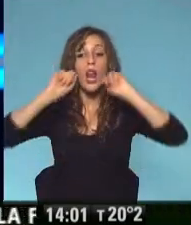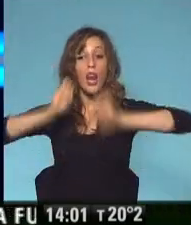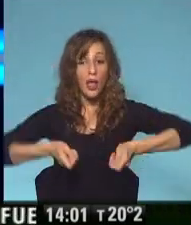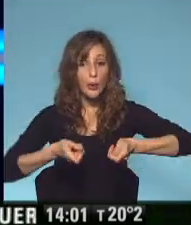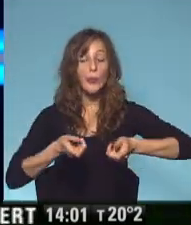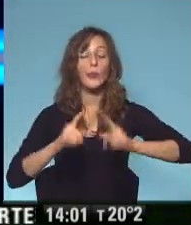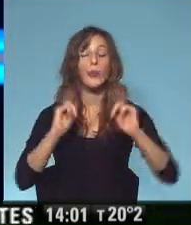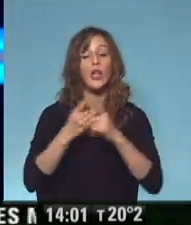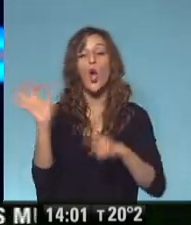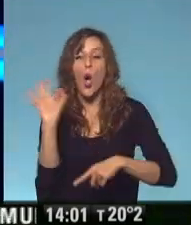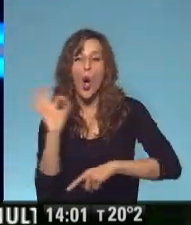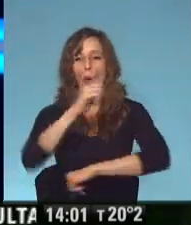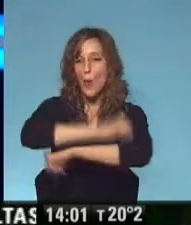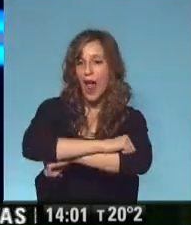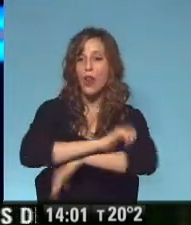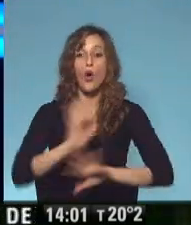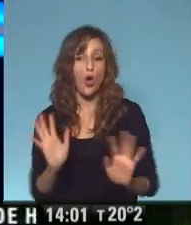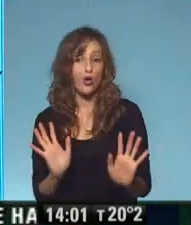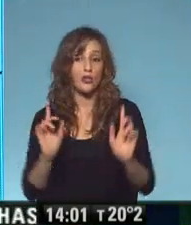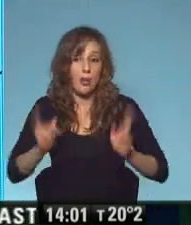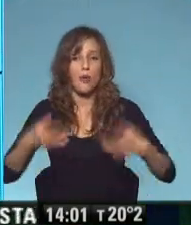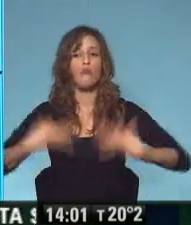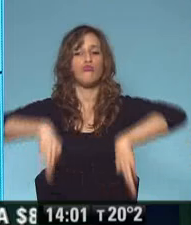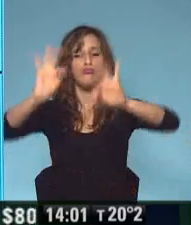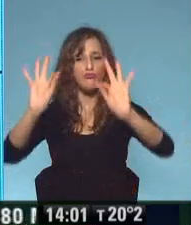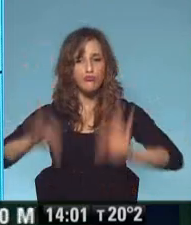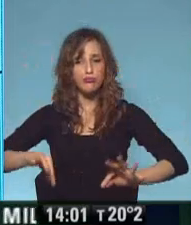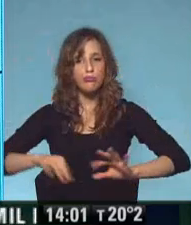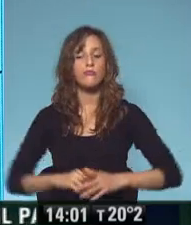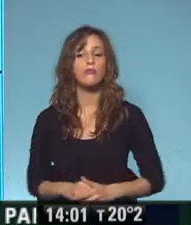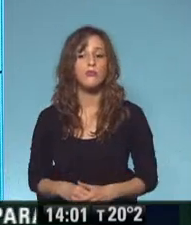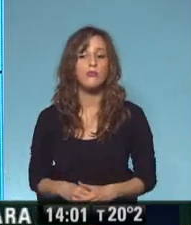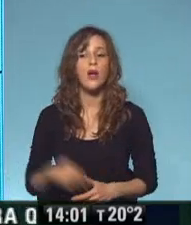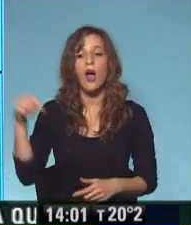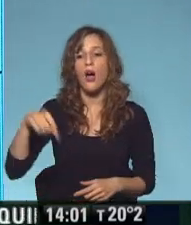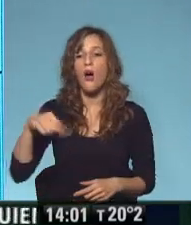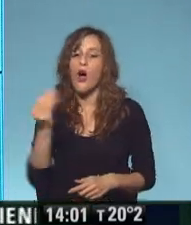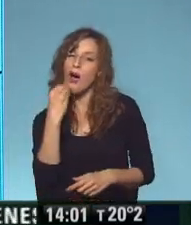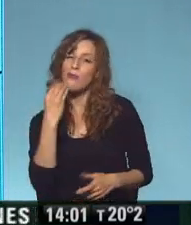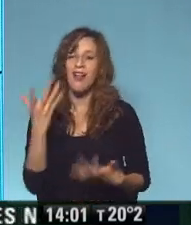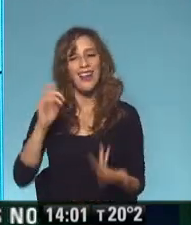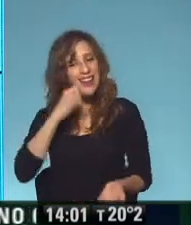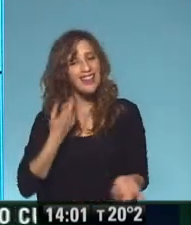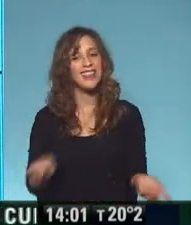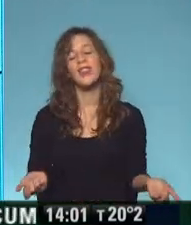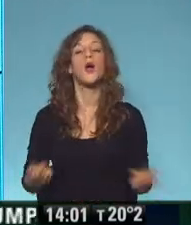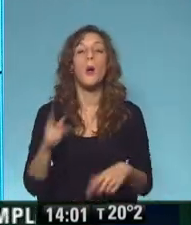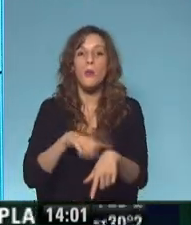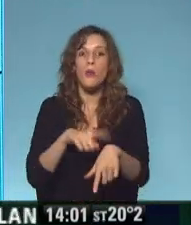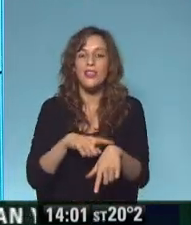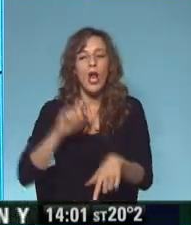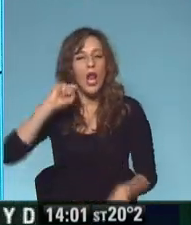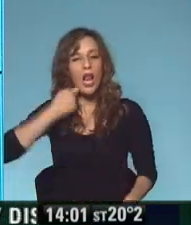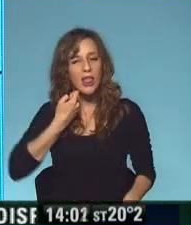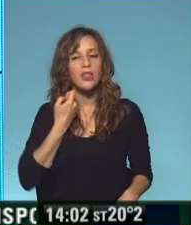balcón. Si tenés, agarrás unas galletitas, algo para tomar. Te pones el cuaderno. ¿Sabes qué momento es lindo para hacer el picnic? ¿Cuál? A ver. En esta clase,